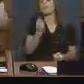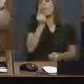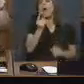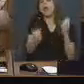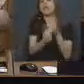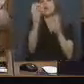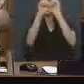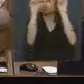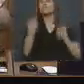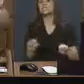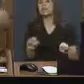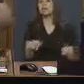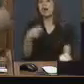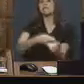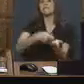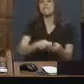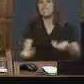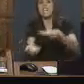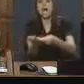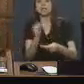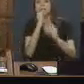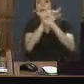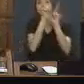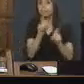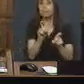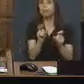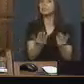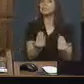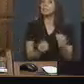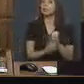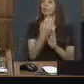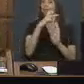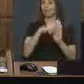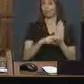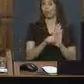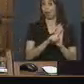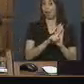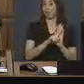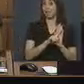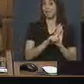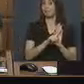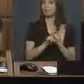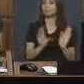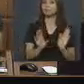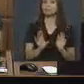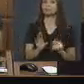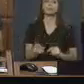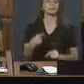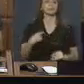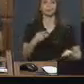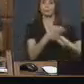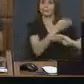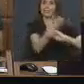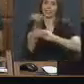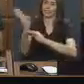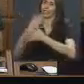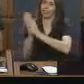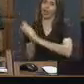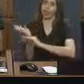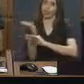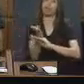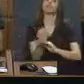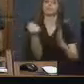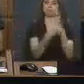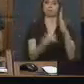financiamiento, porque no está definido. Tenemos que tener un nuevo proyecto de ley. Y ahí vamos a estar en todos los espacios necesarios para dar la